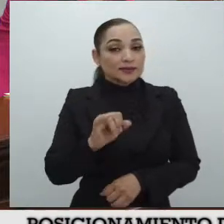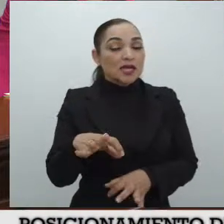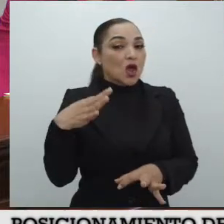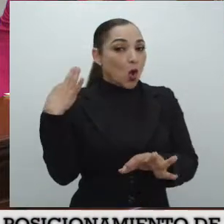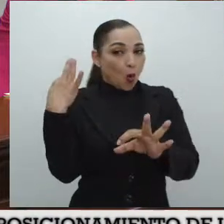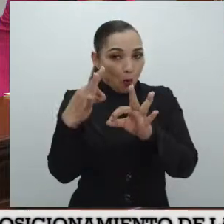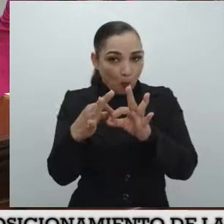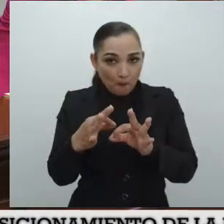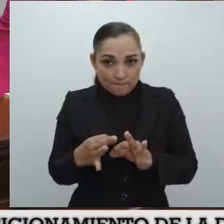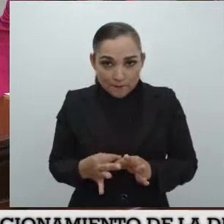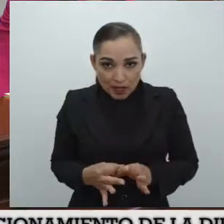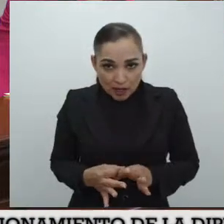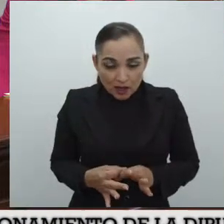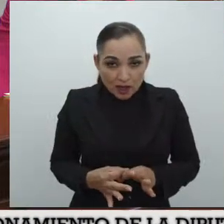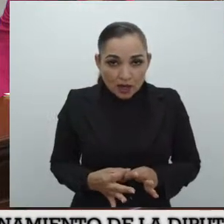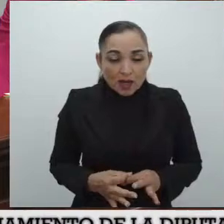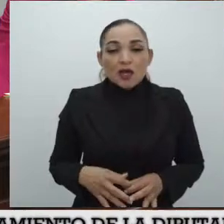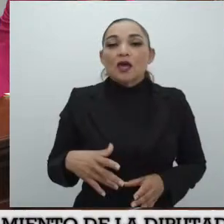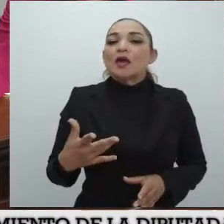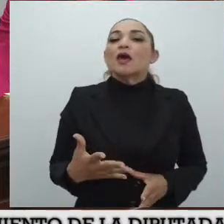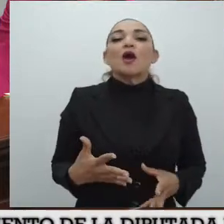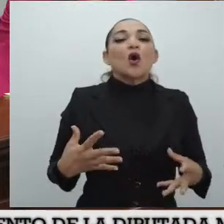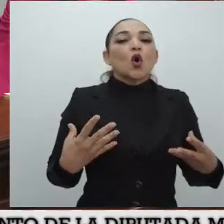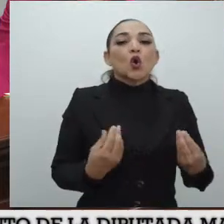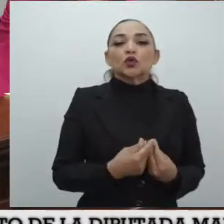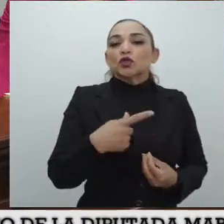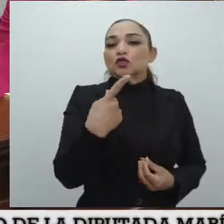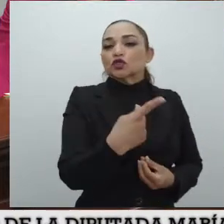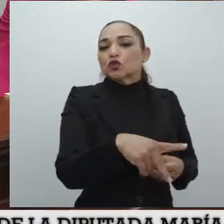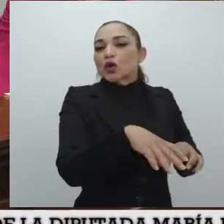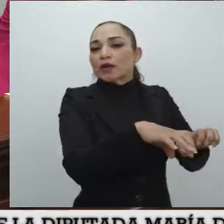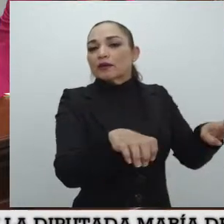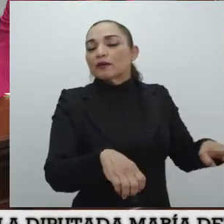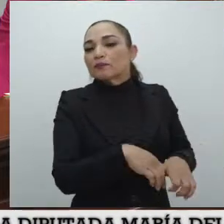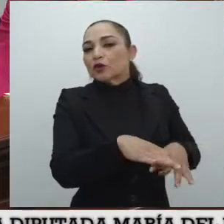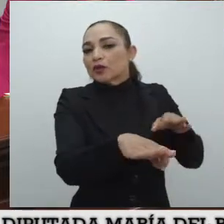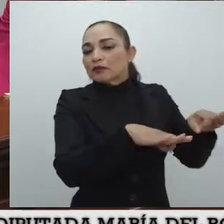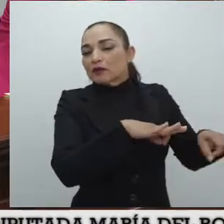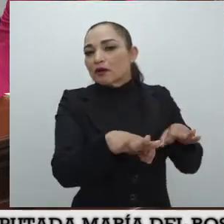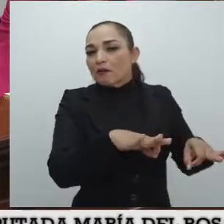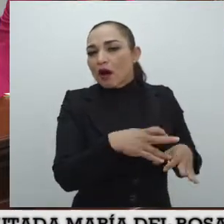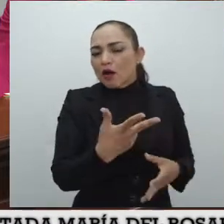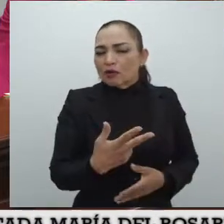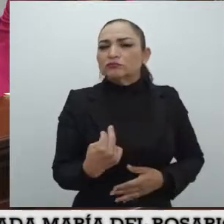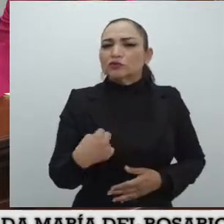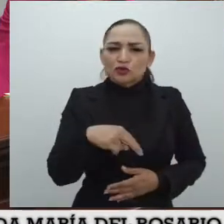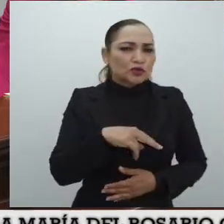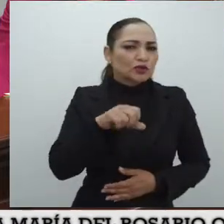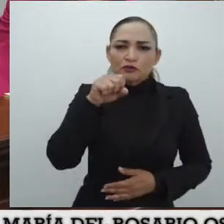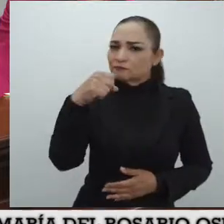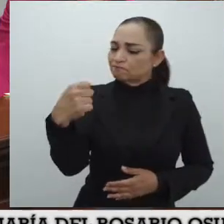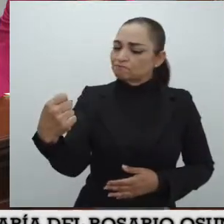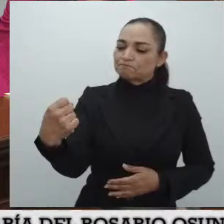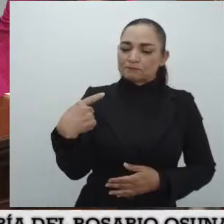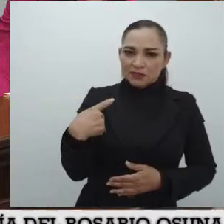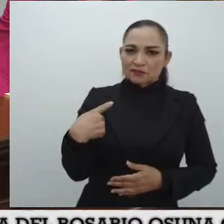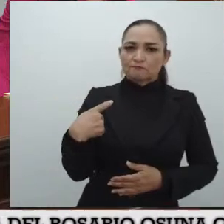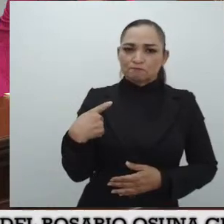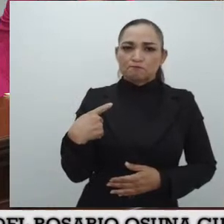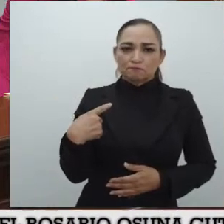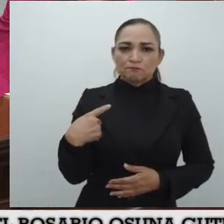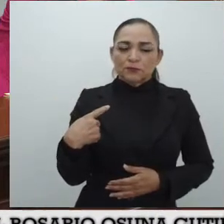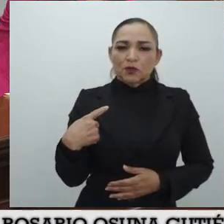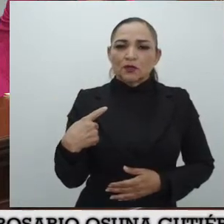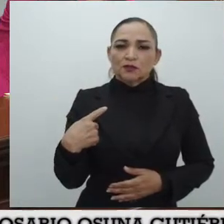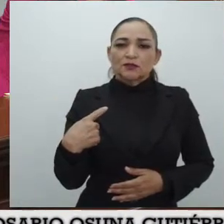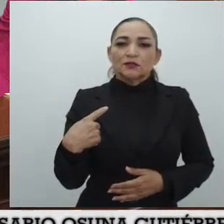positiva junto con sus colaboradores. Y colaboradores estamos hablando hasta nosotras y nosotros mismos.